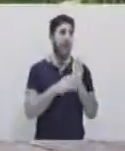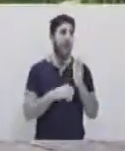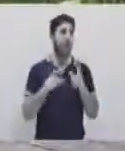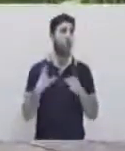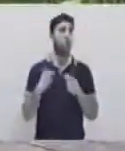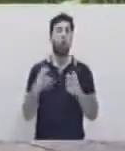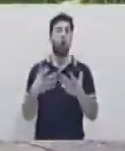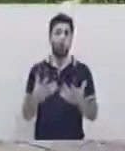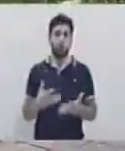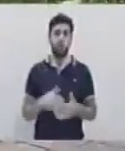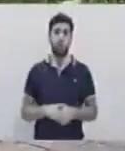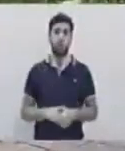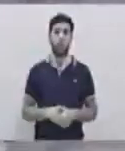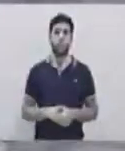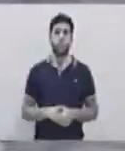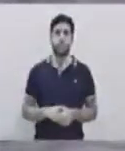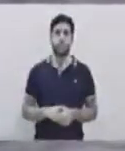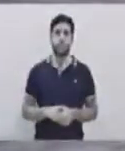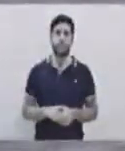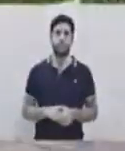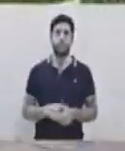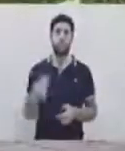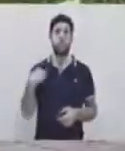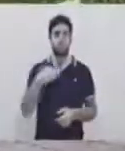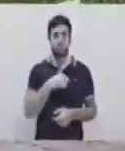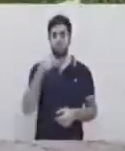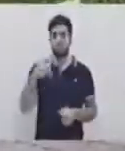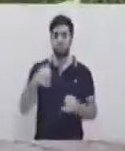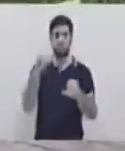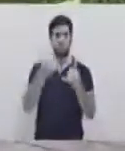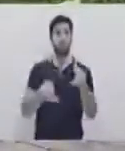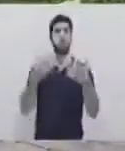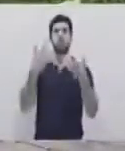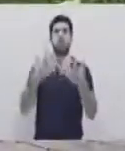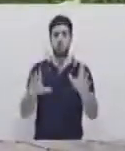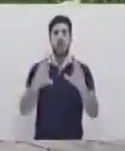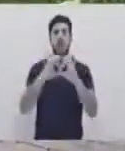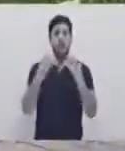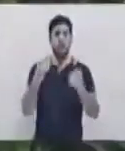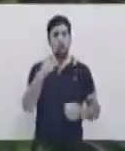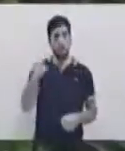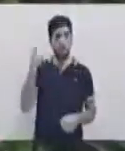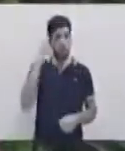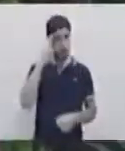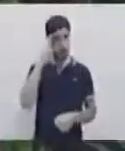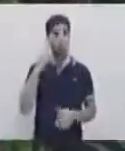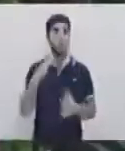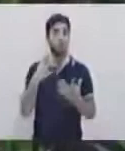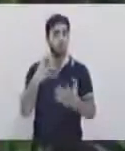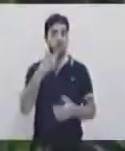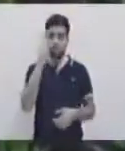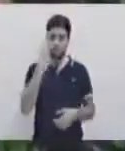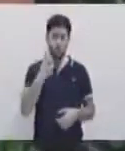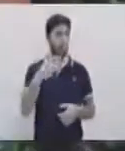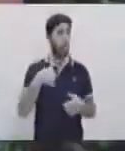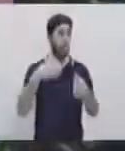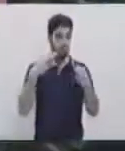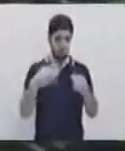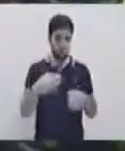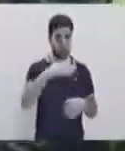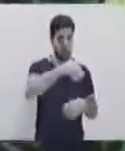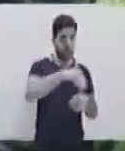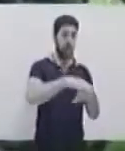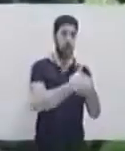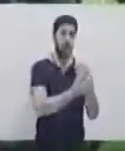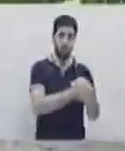anaranjado. 1, 2. Con esto estamos concluyendo el día de hoy. Recuerden que es necesario lavarnos